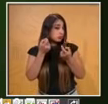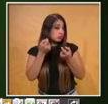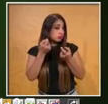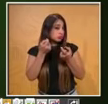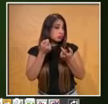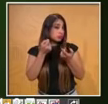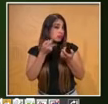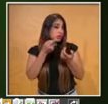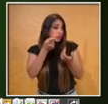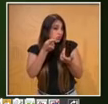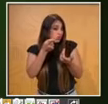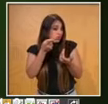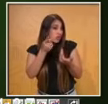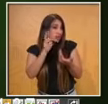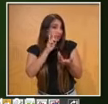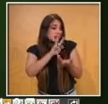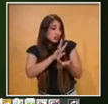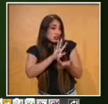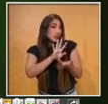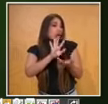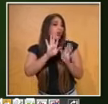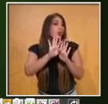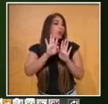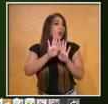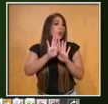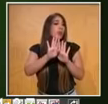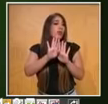cabello como el oro?